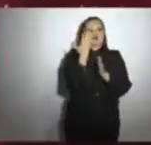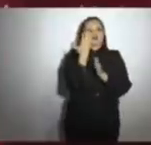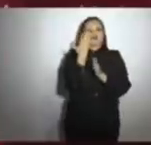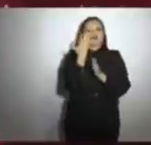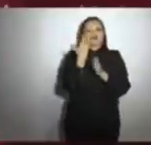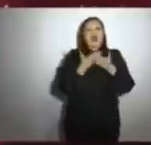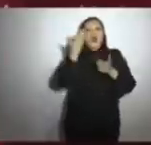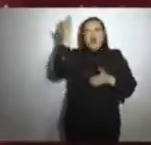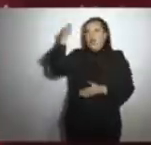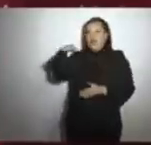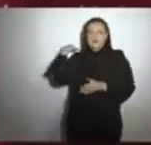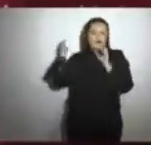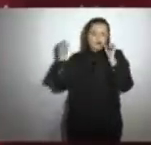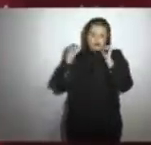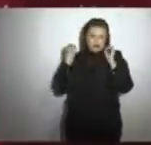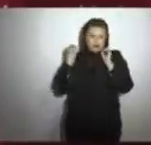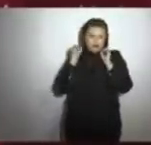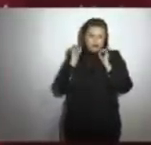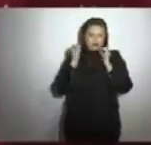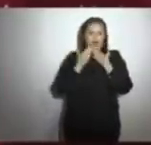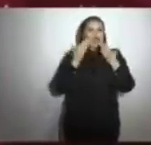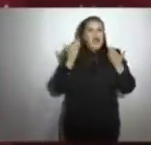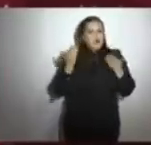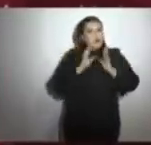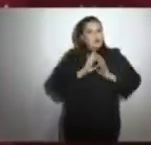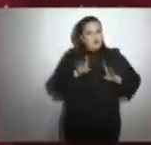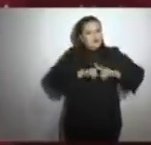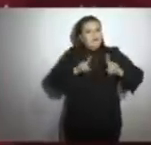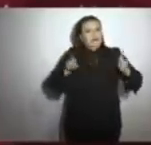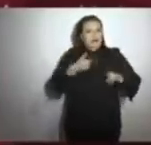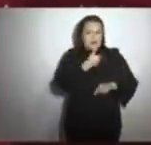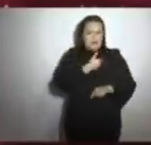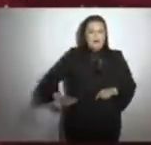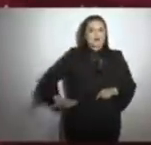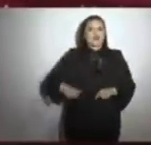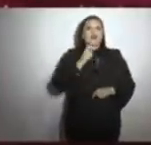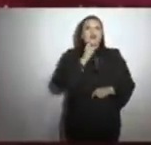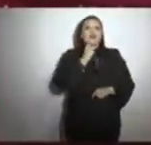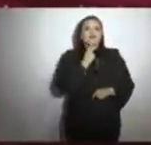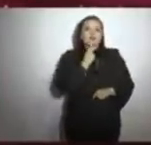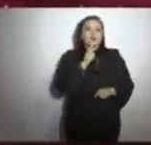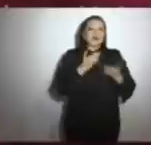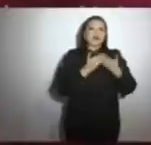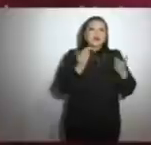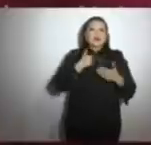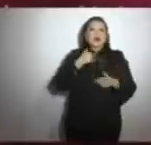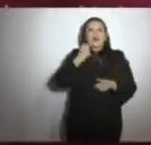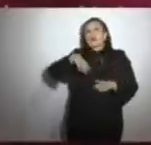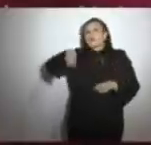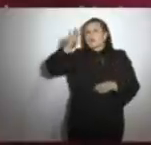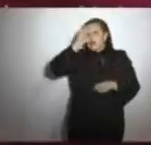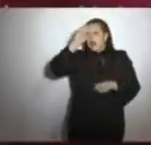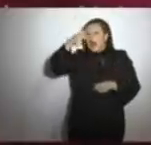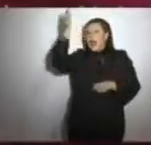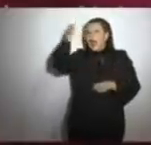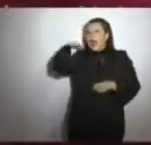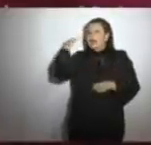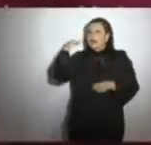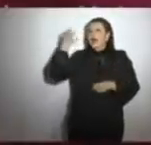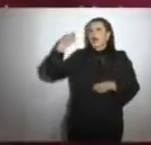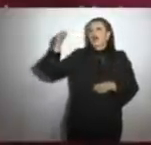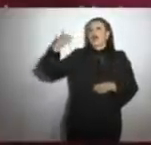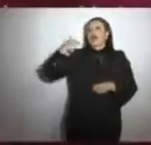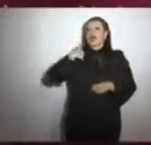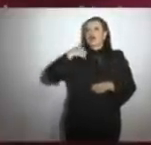y el presente. El presidente López Obrador implementó esta pensión cuando era jefe de gobierno en la ciudad hace